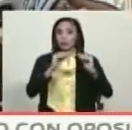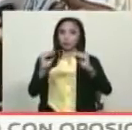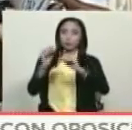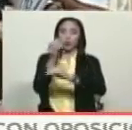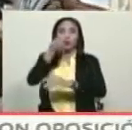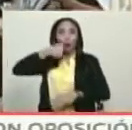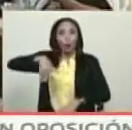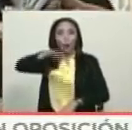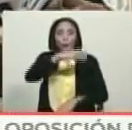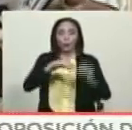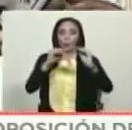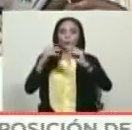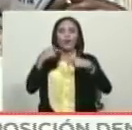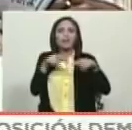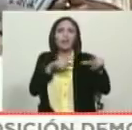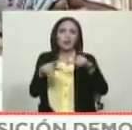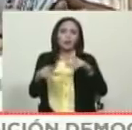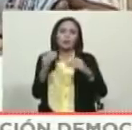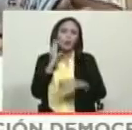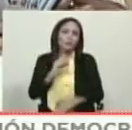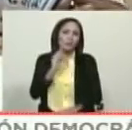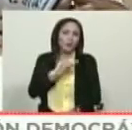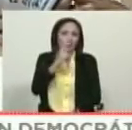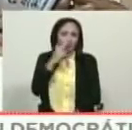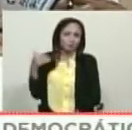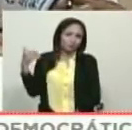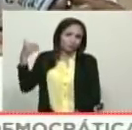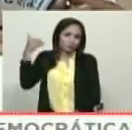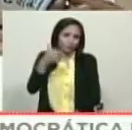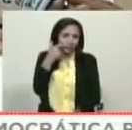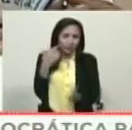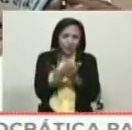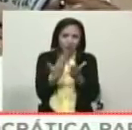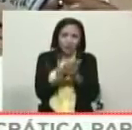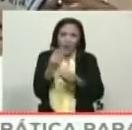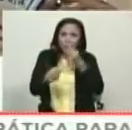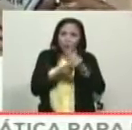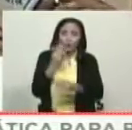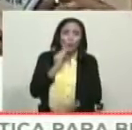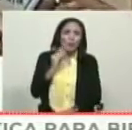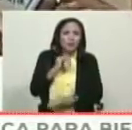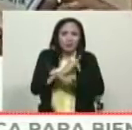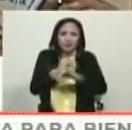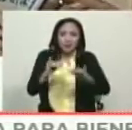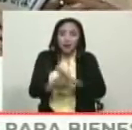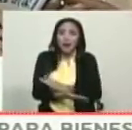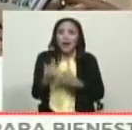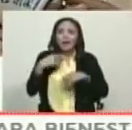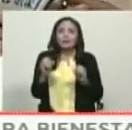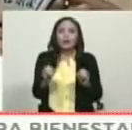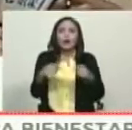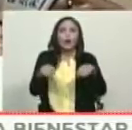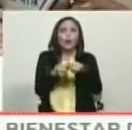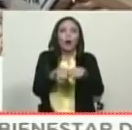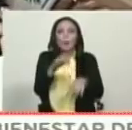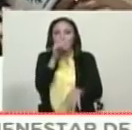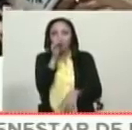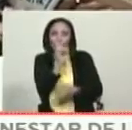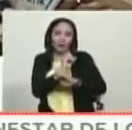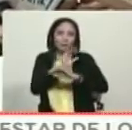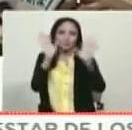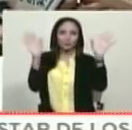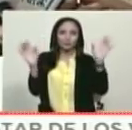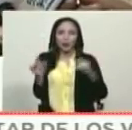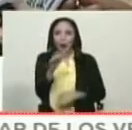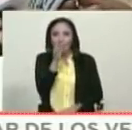ya tenemos mucha experiencia de estas características verdad esto es un show para tratar